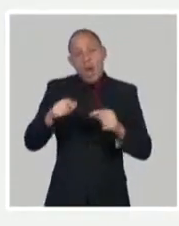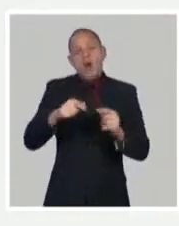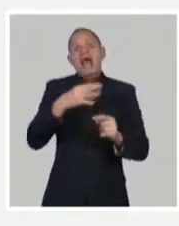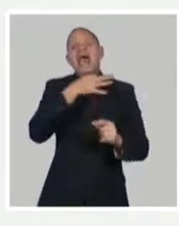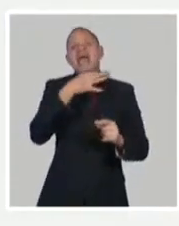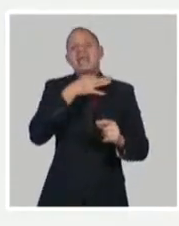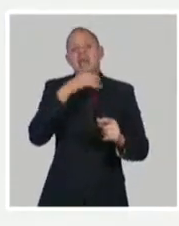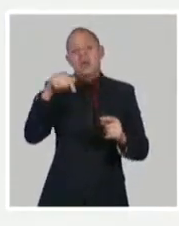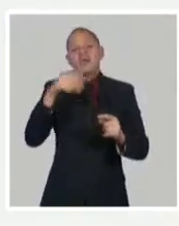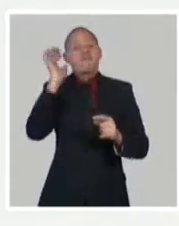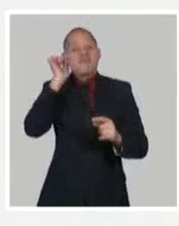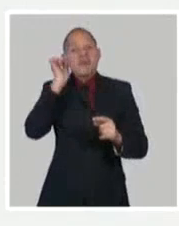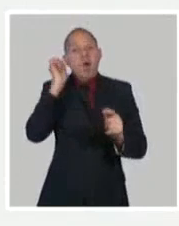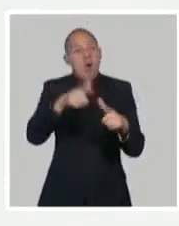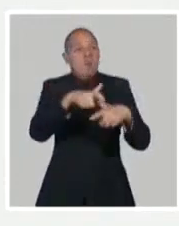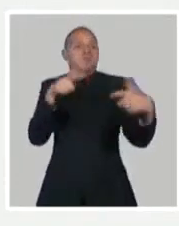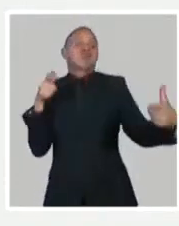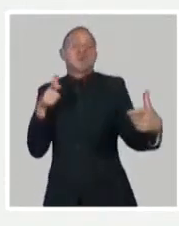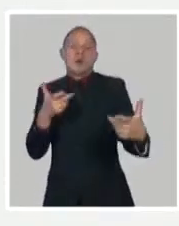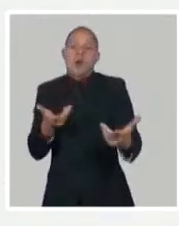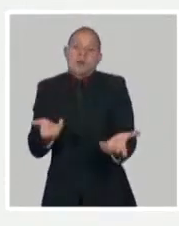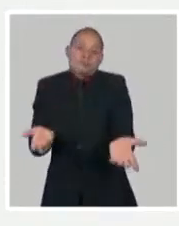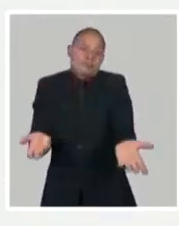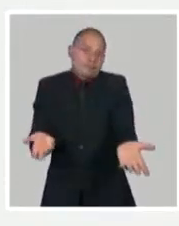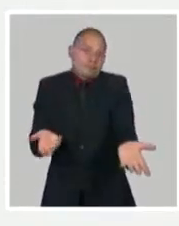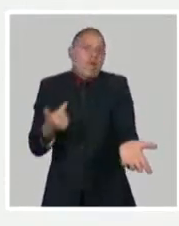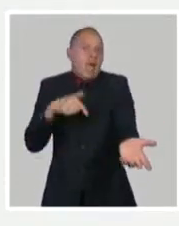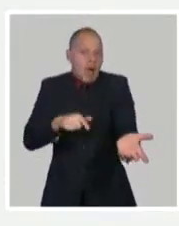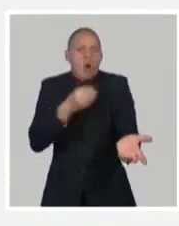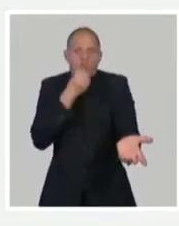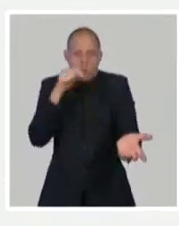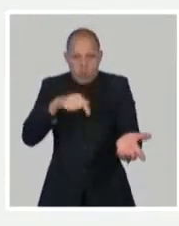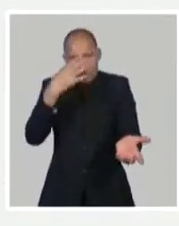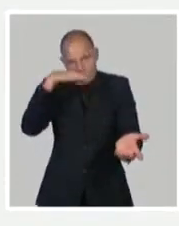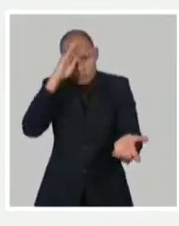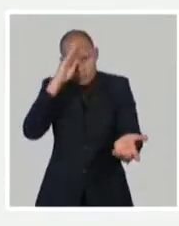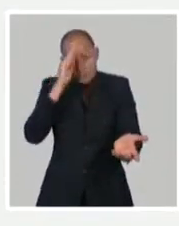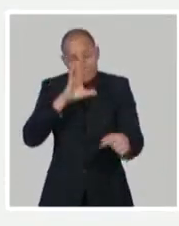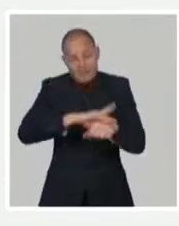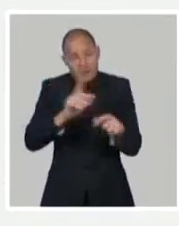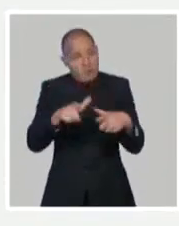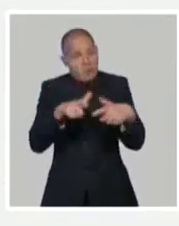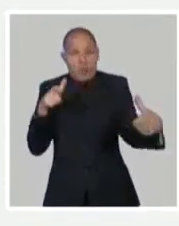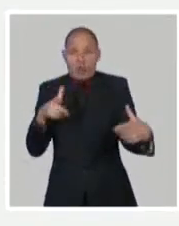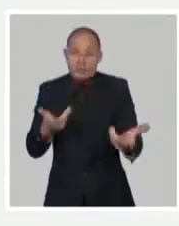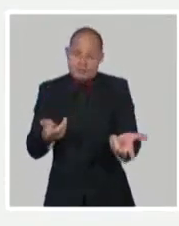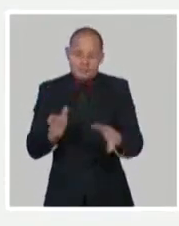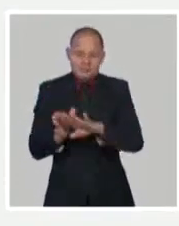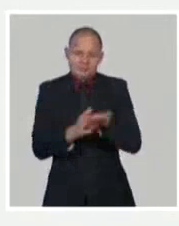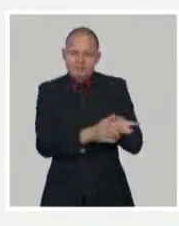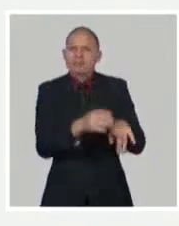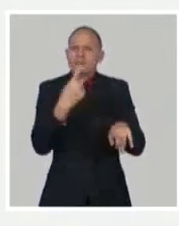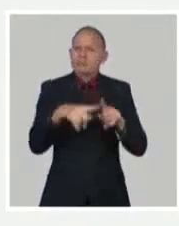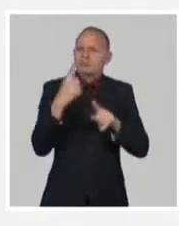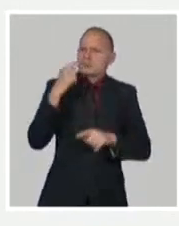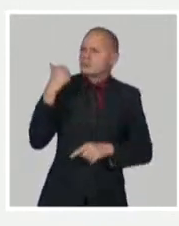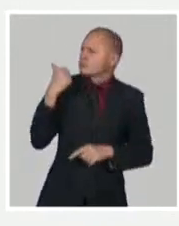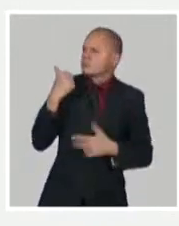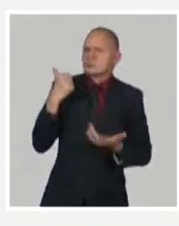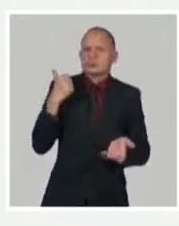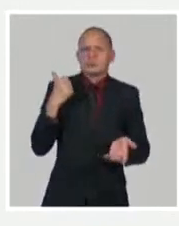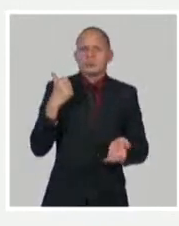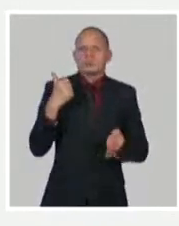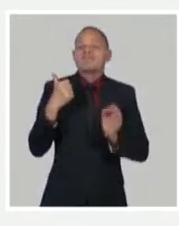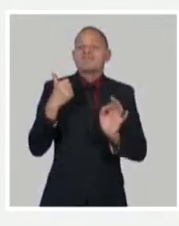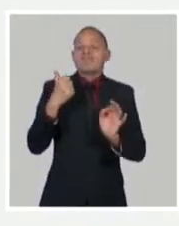01B, en el cual nosotros decidimos. Fíjense, ante la aparición de las mutantes, es muy importante que el título neutralizante,